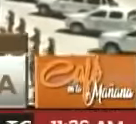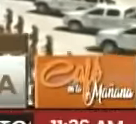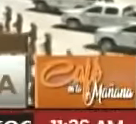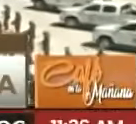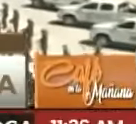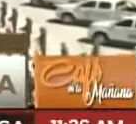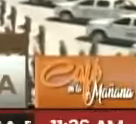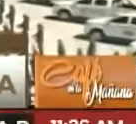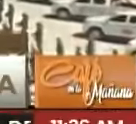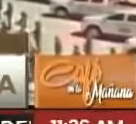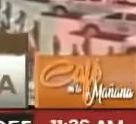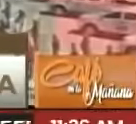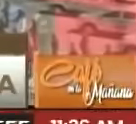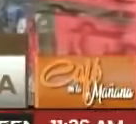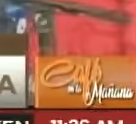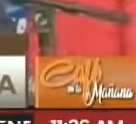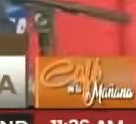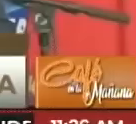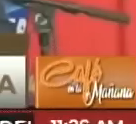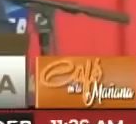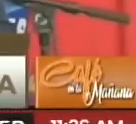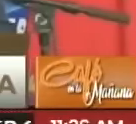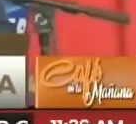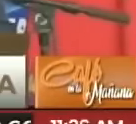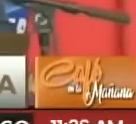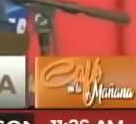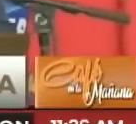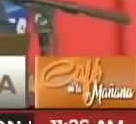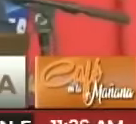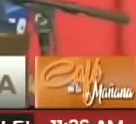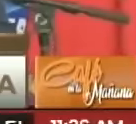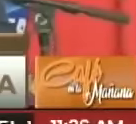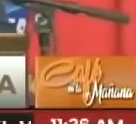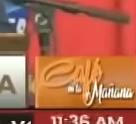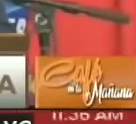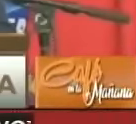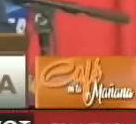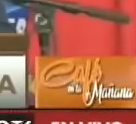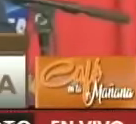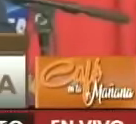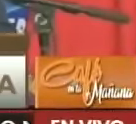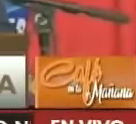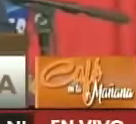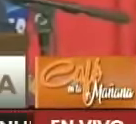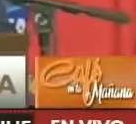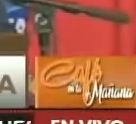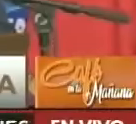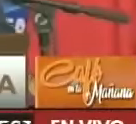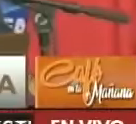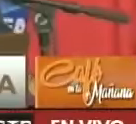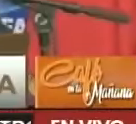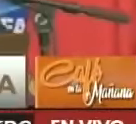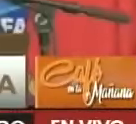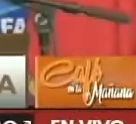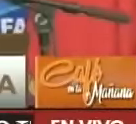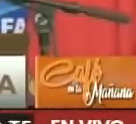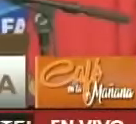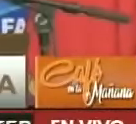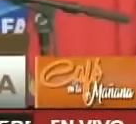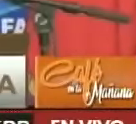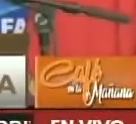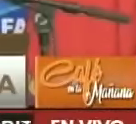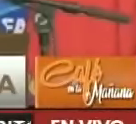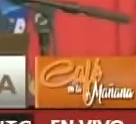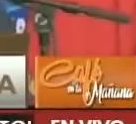buscado, sin lograrlo, una especie de justicia transnacional para